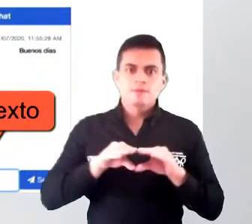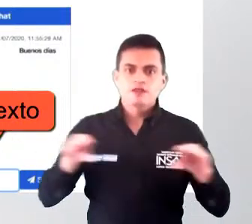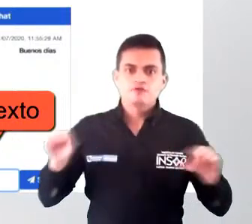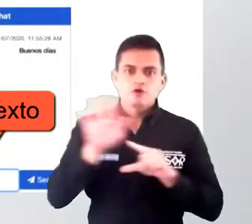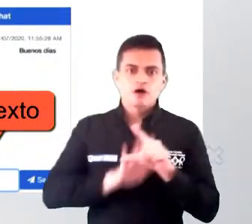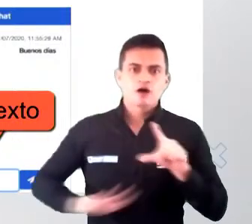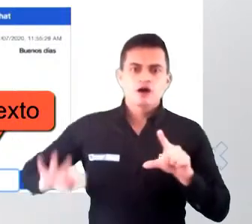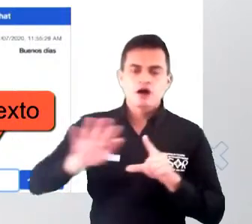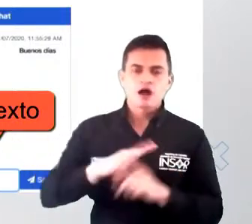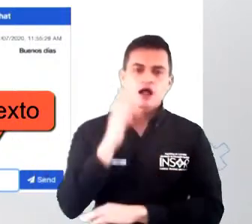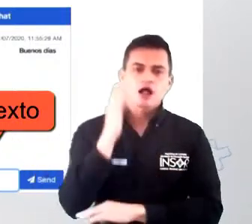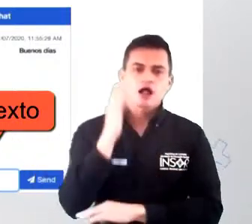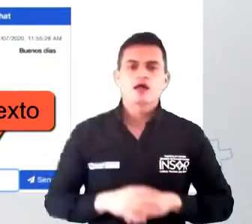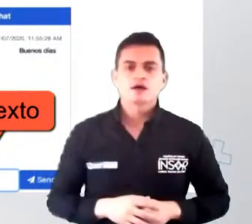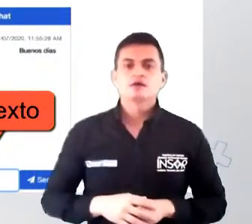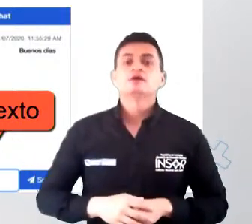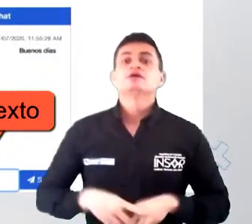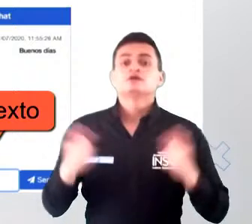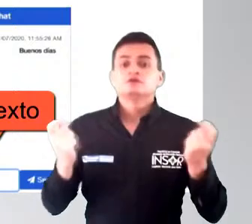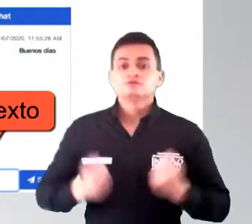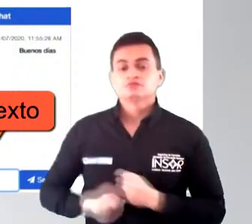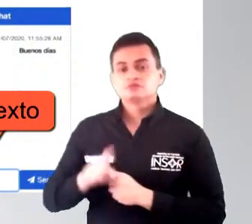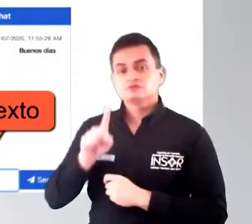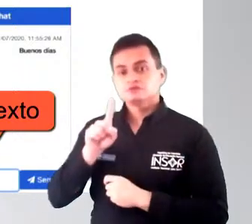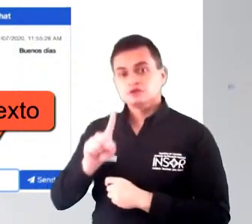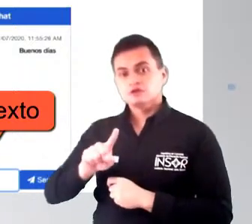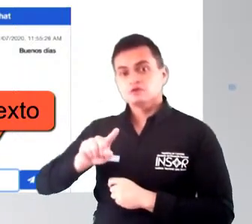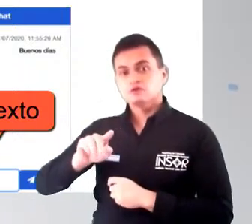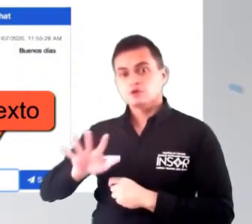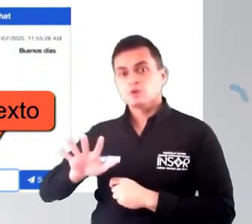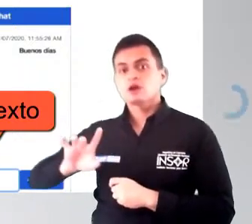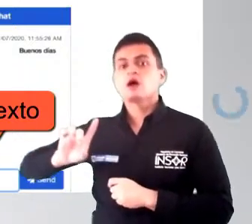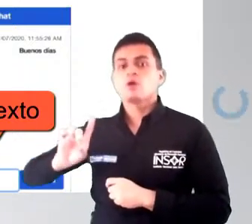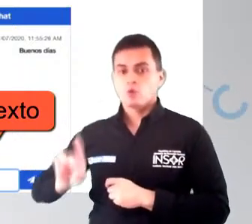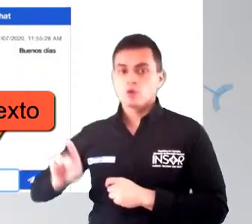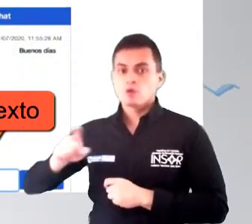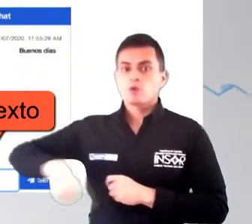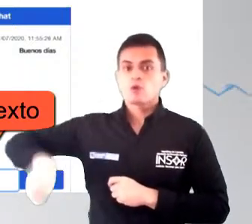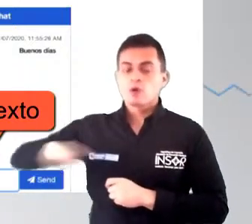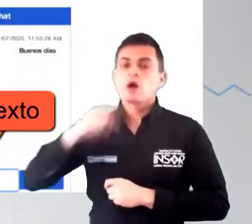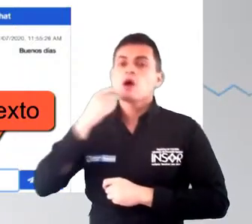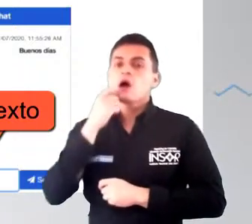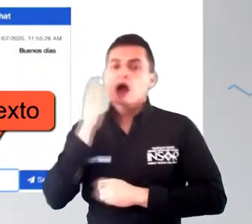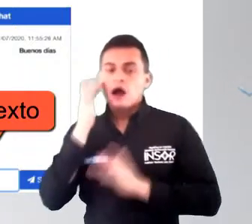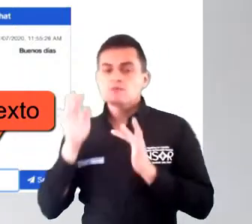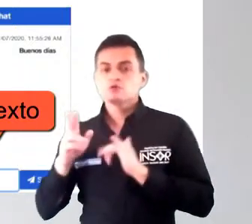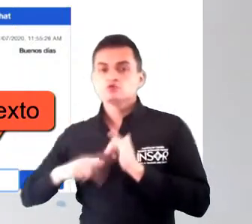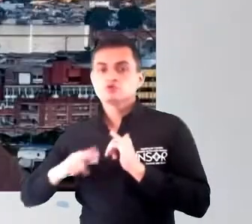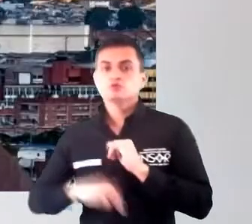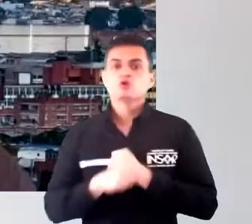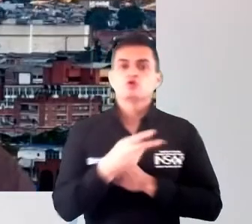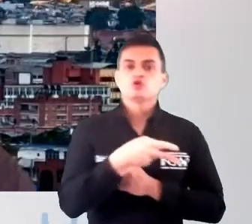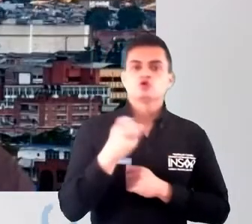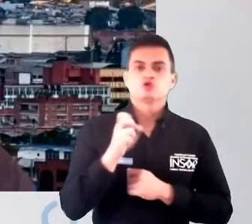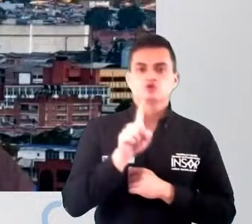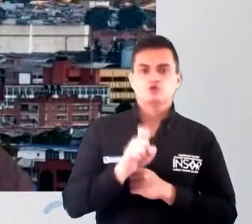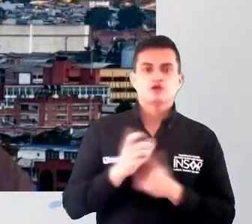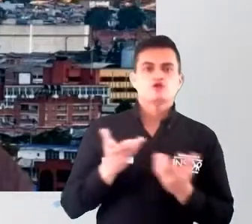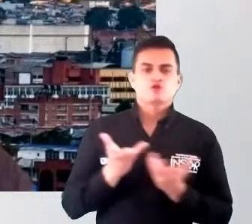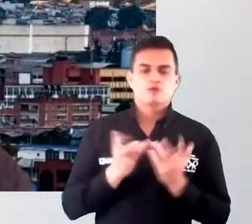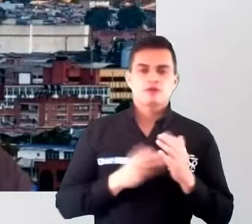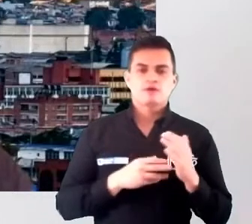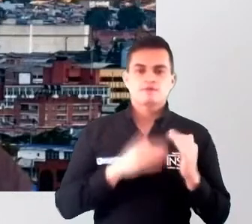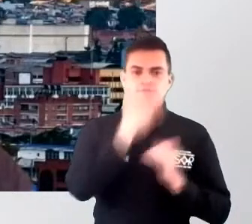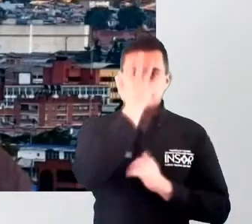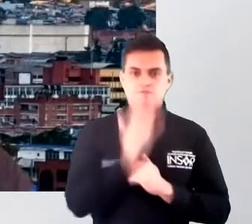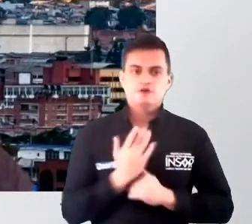Hay 151 en YouTube y 206 en Facebook. Eso quiere decir que Morphy